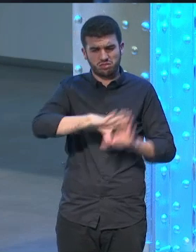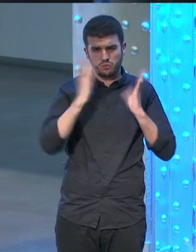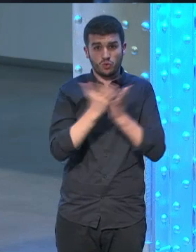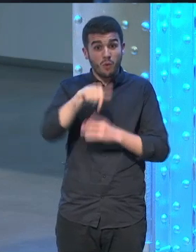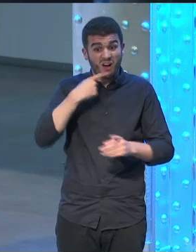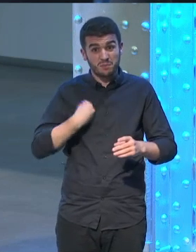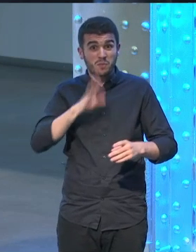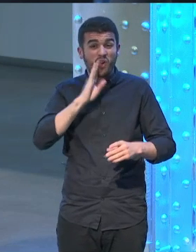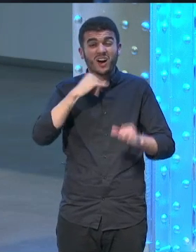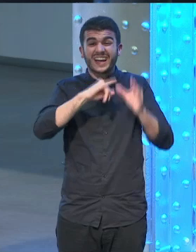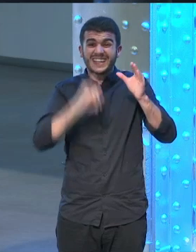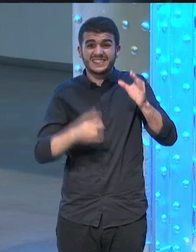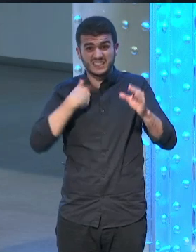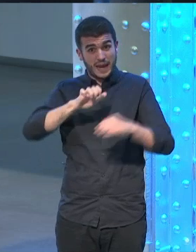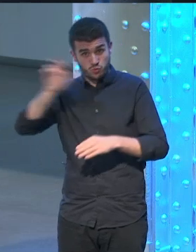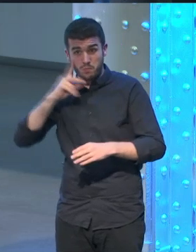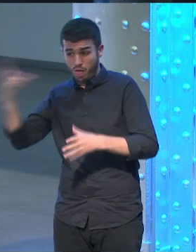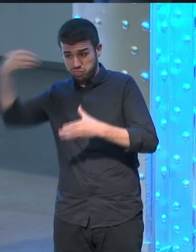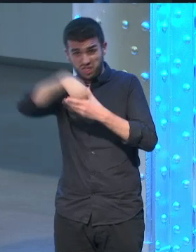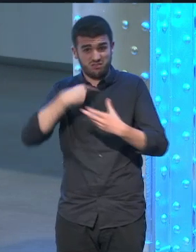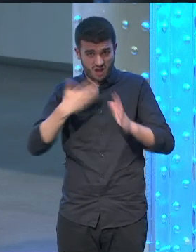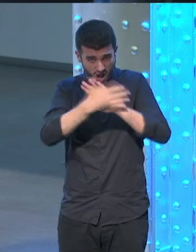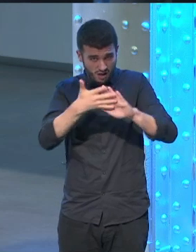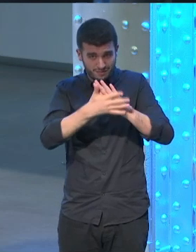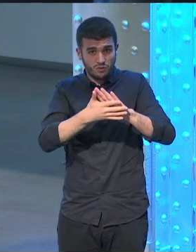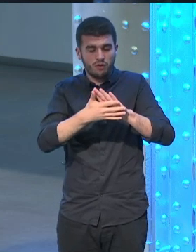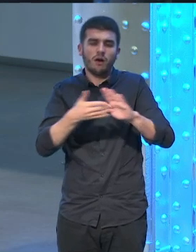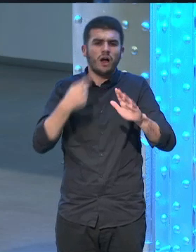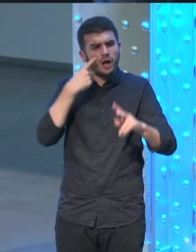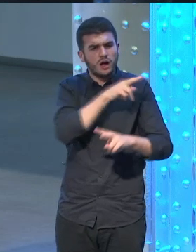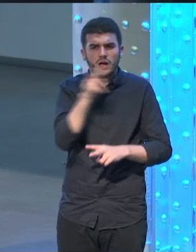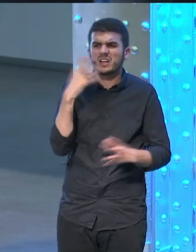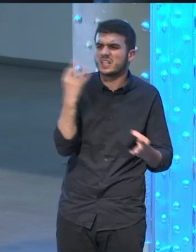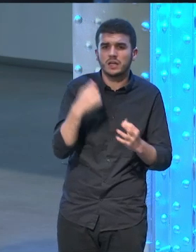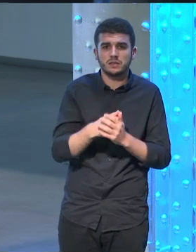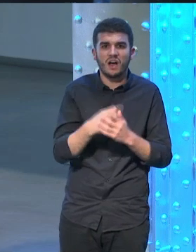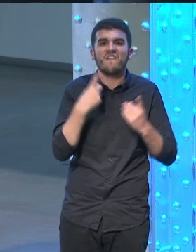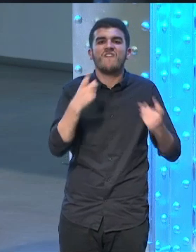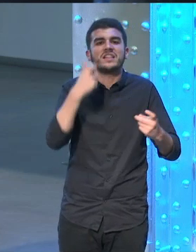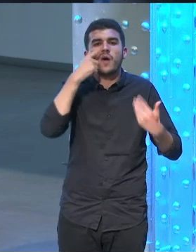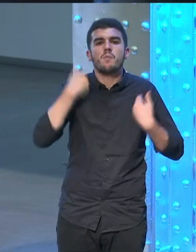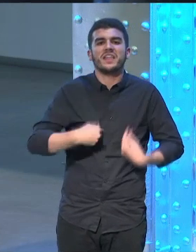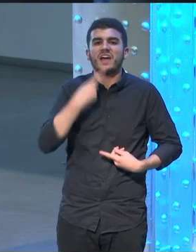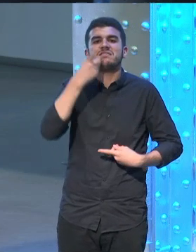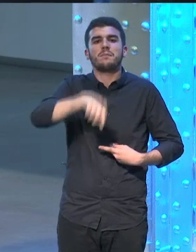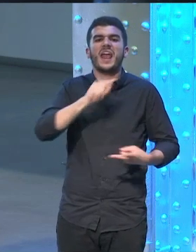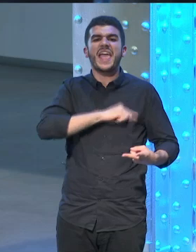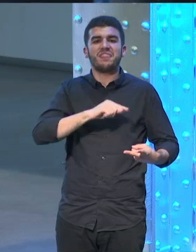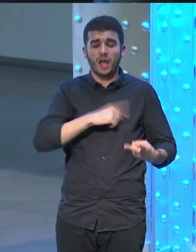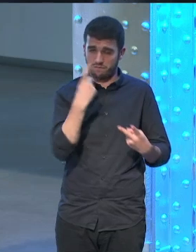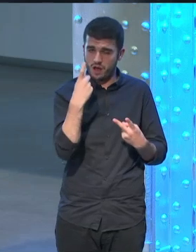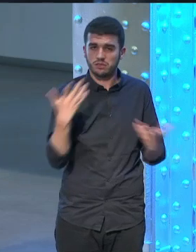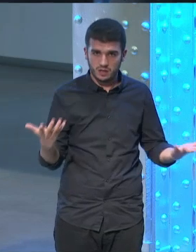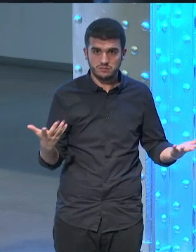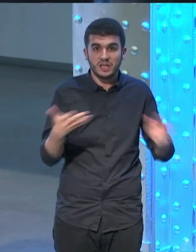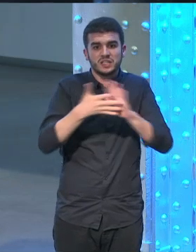crisis en Europa inclusive, lo que estamos viendo es una gran crisis de humanidad y de ética, muy